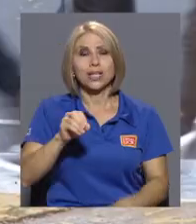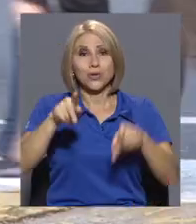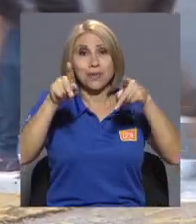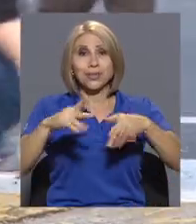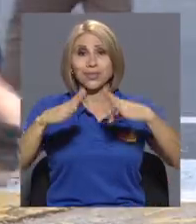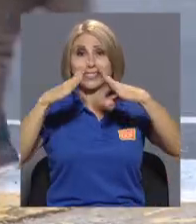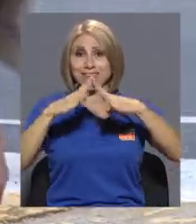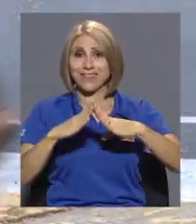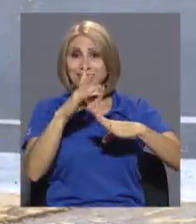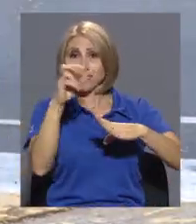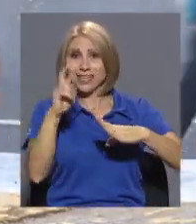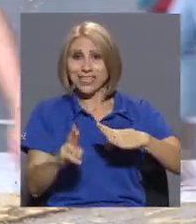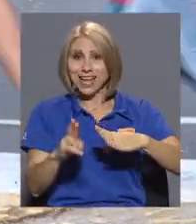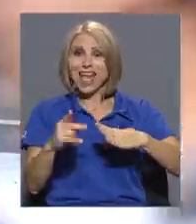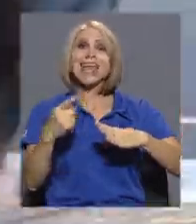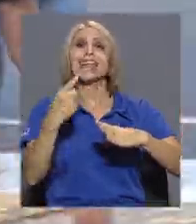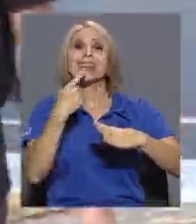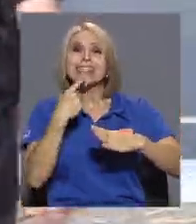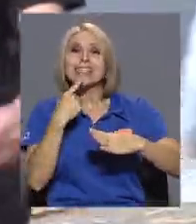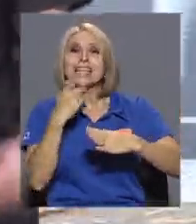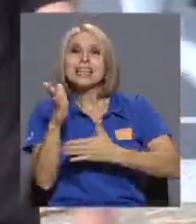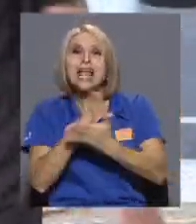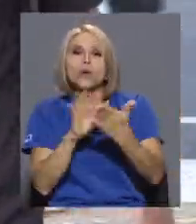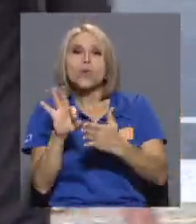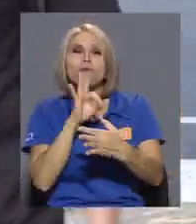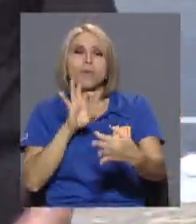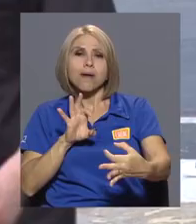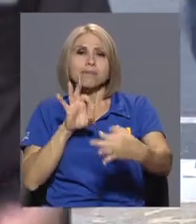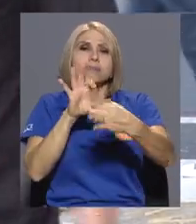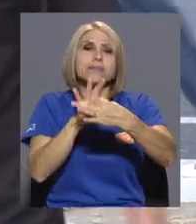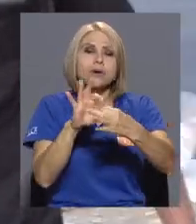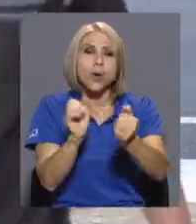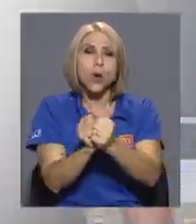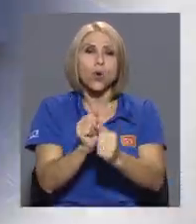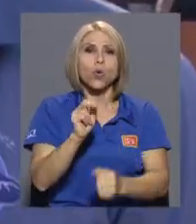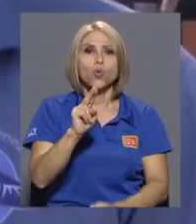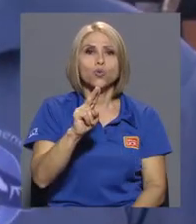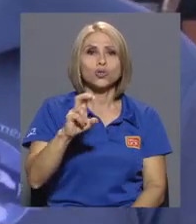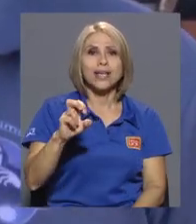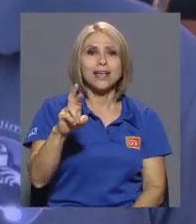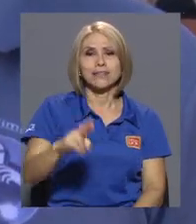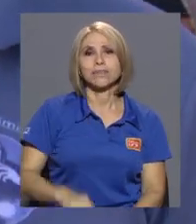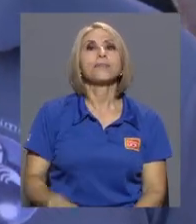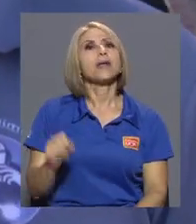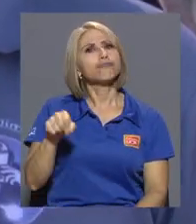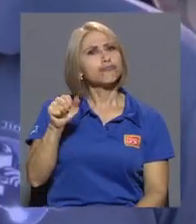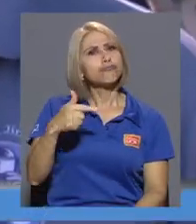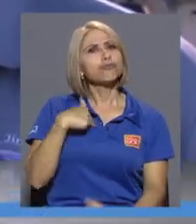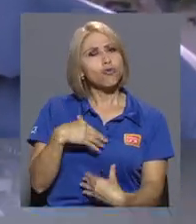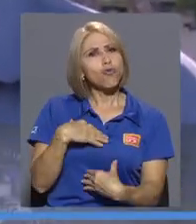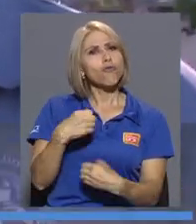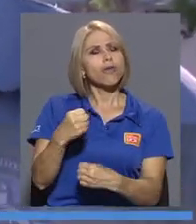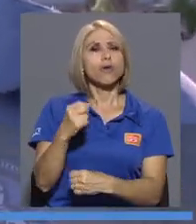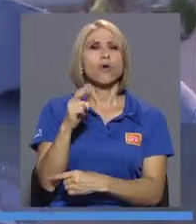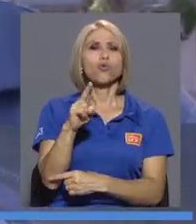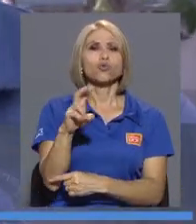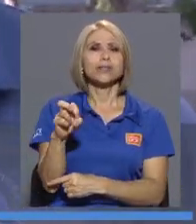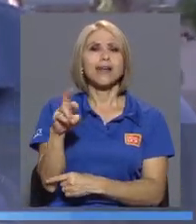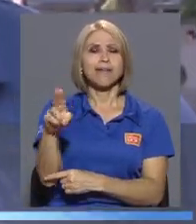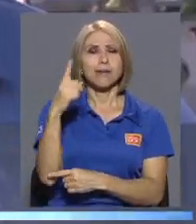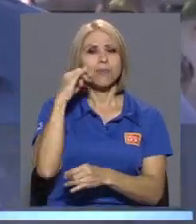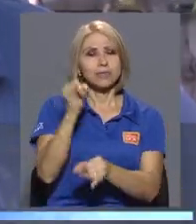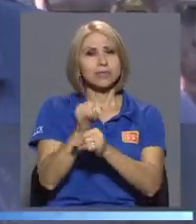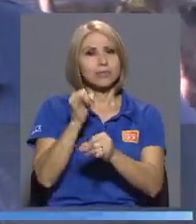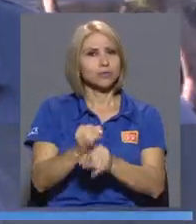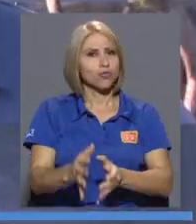asegura estar vinculado de alguna manera con la uc r sí claro si confían a boozer porque bueno es una institución muy